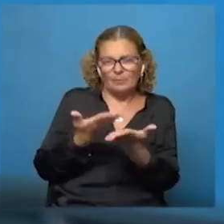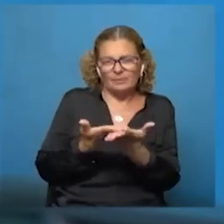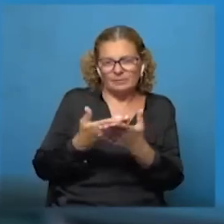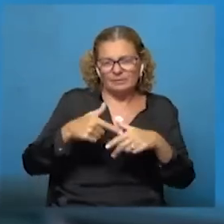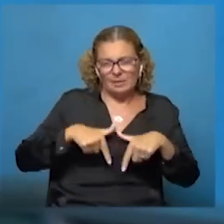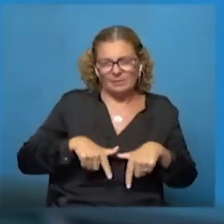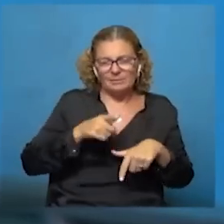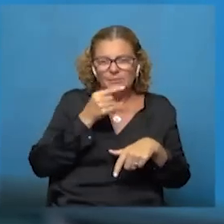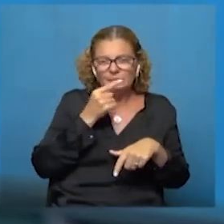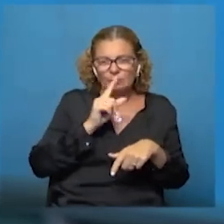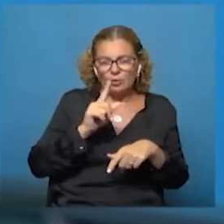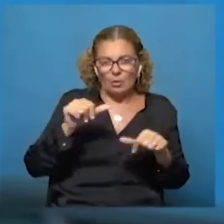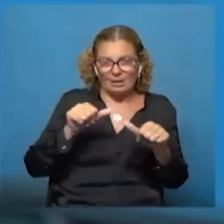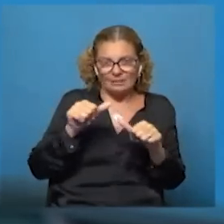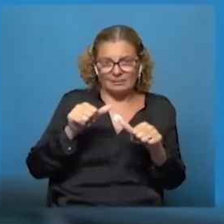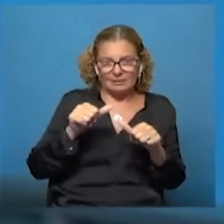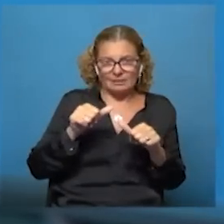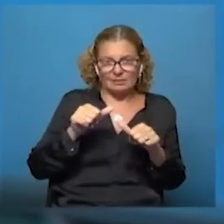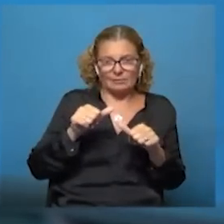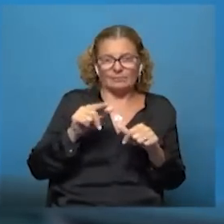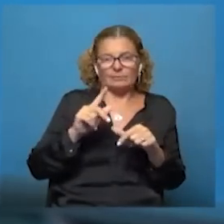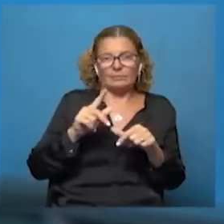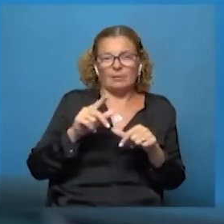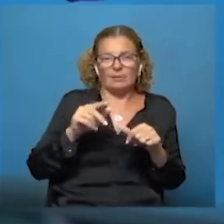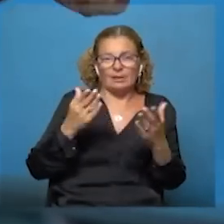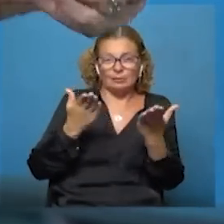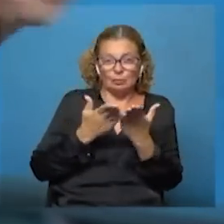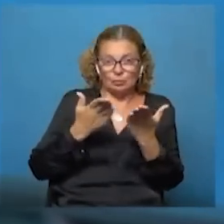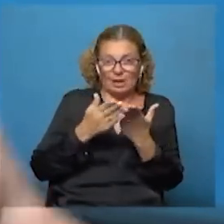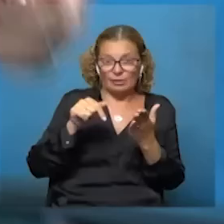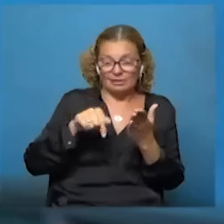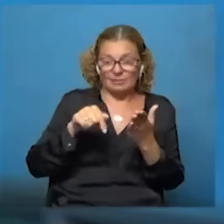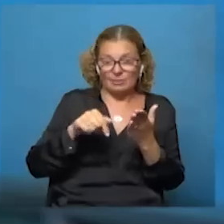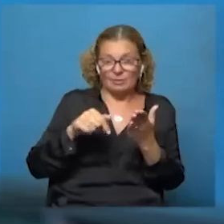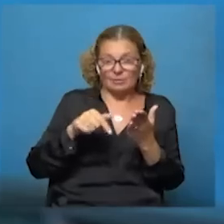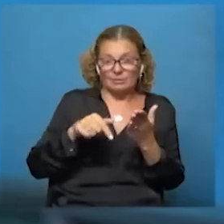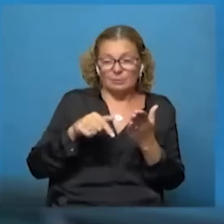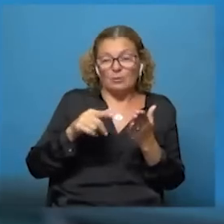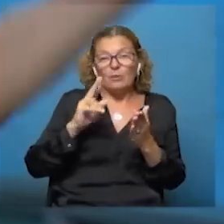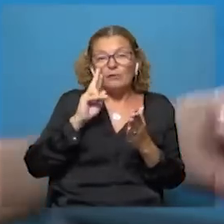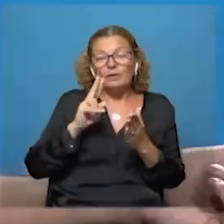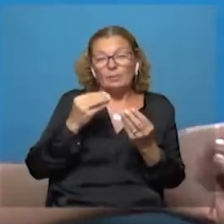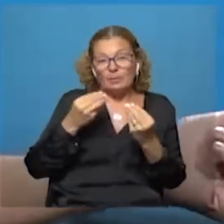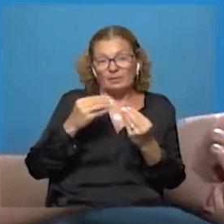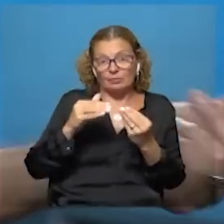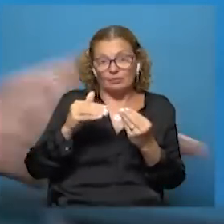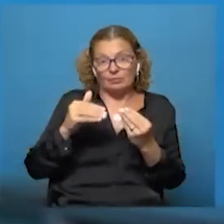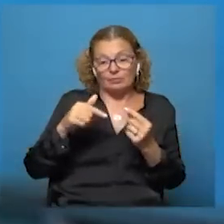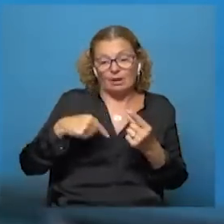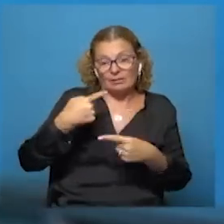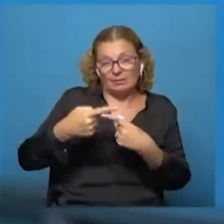Jehová no hacerlo porque no es coherente vamos a estudiar lo que tenemos y en función de lo que tenemos vemos qué pasos damos